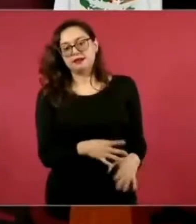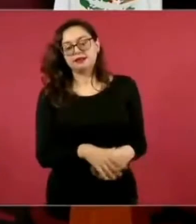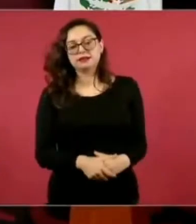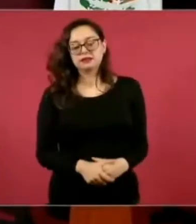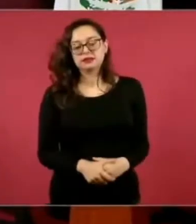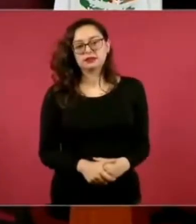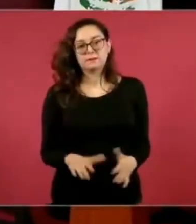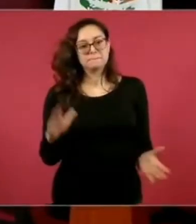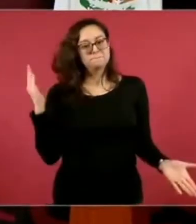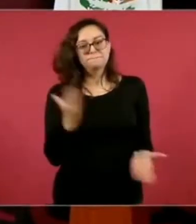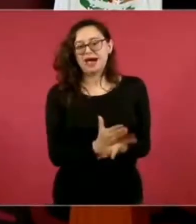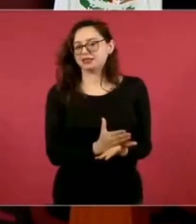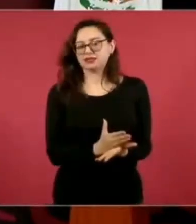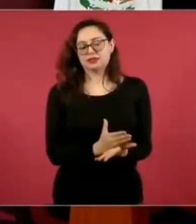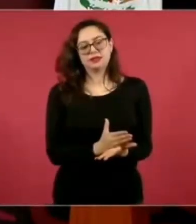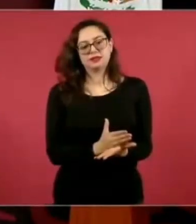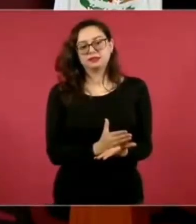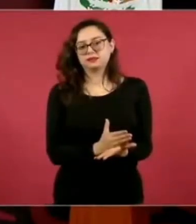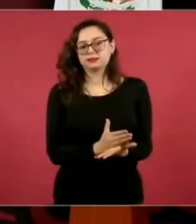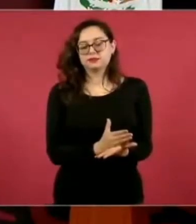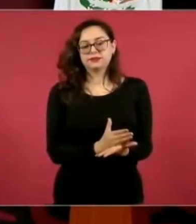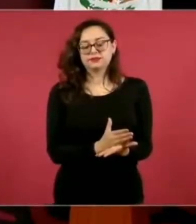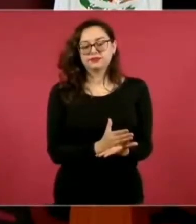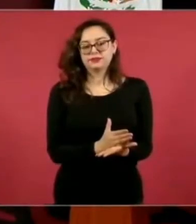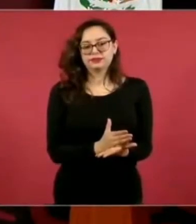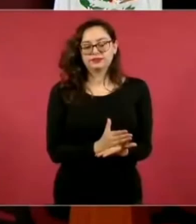el pueblo de México,